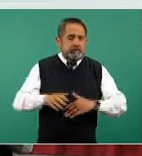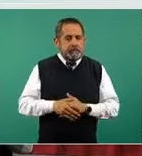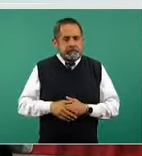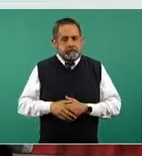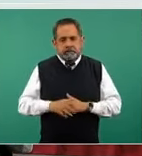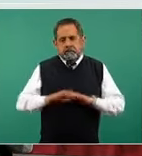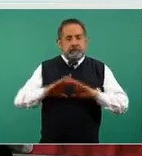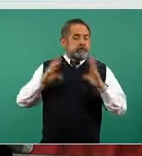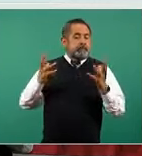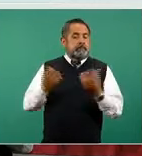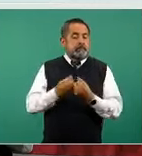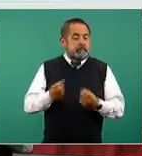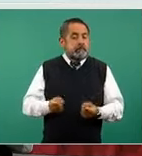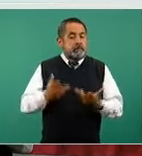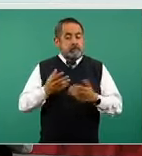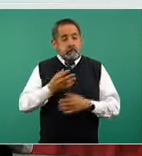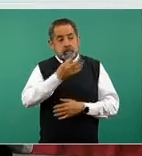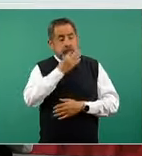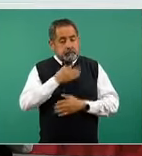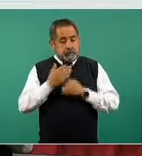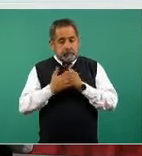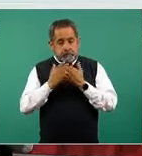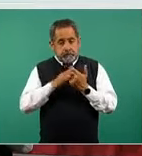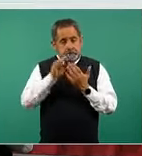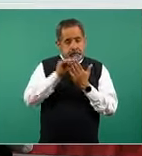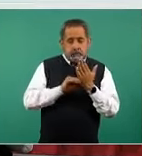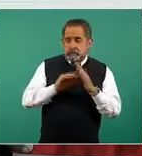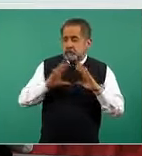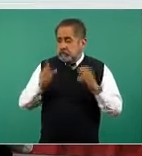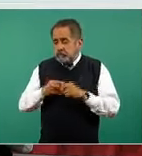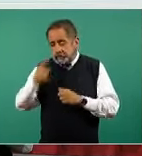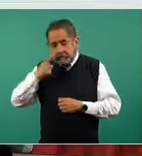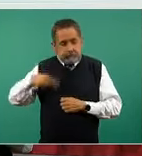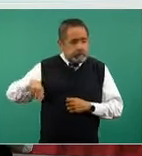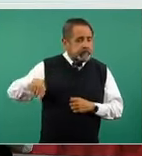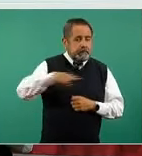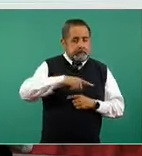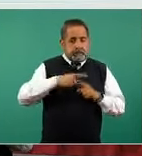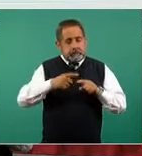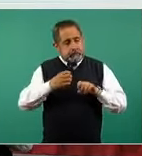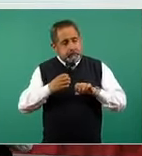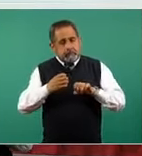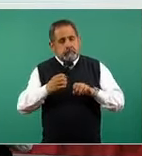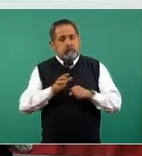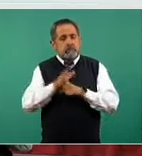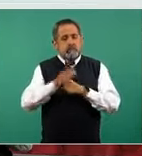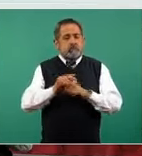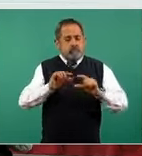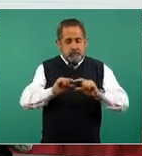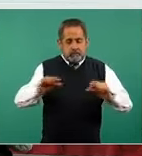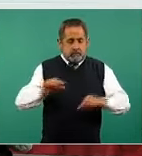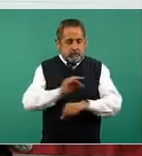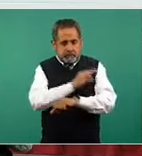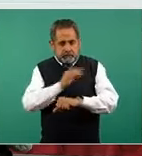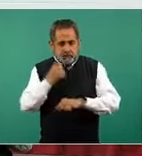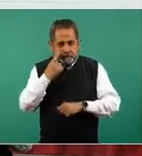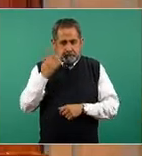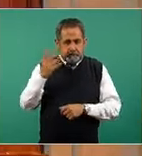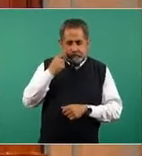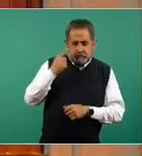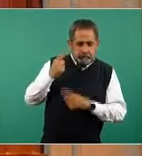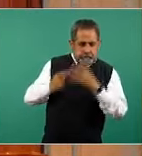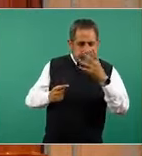del total de ESAVIs notificados, cómo se distribuyen estos para cada uno de los tipos de vacuna, de estos 4 tipos de